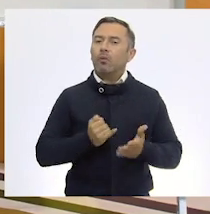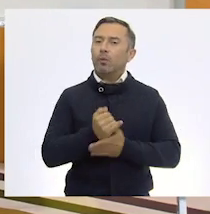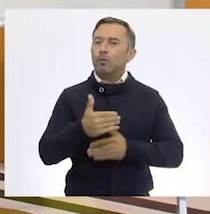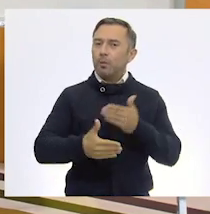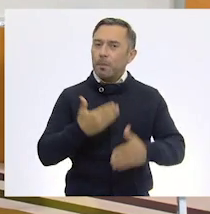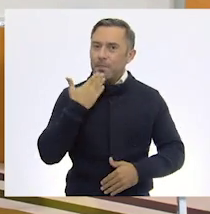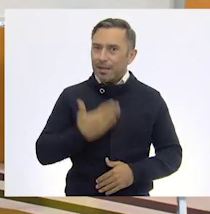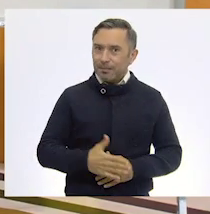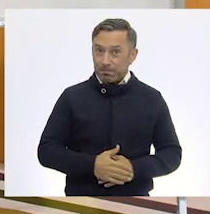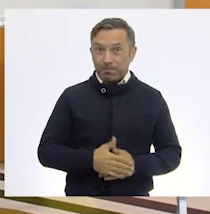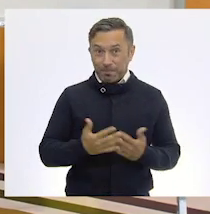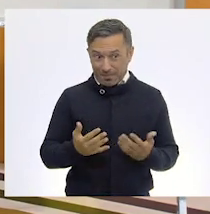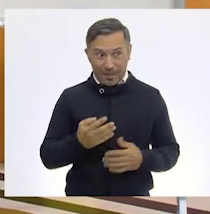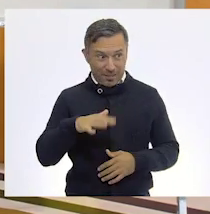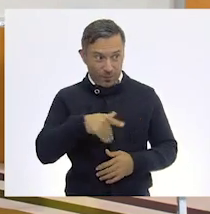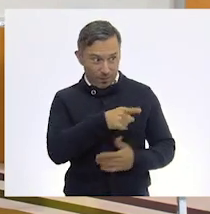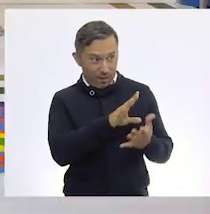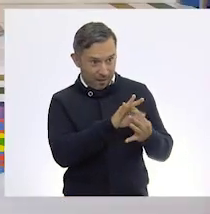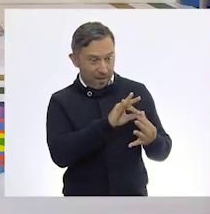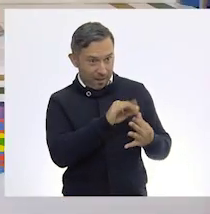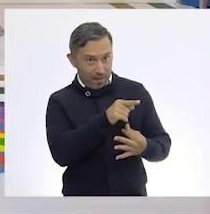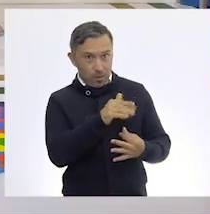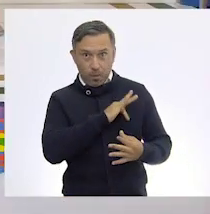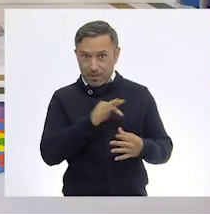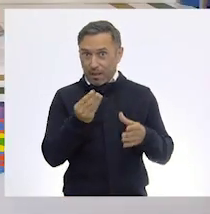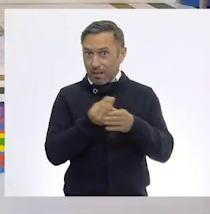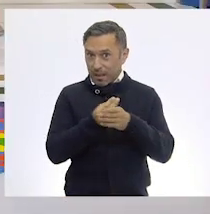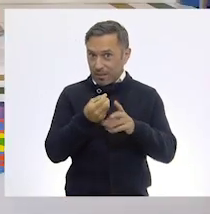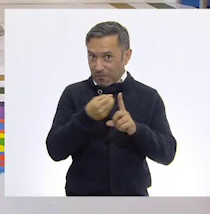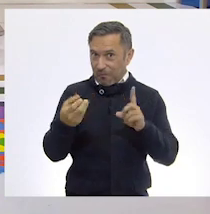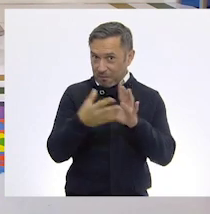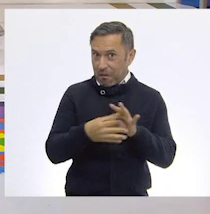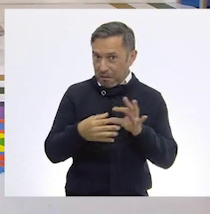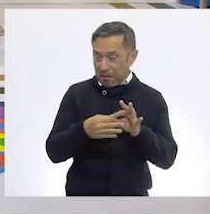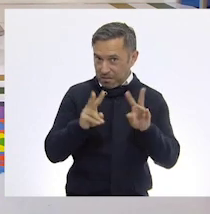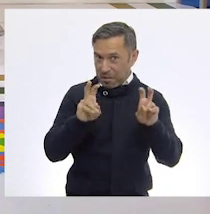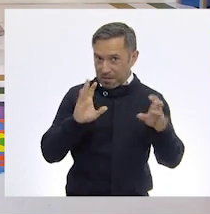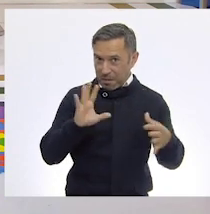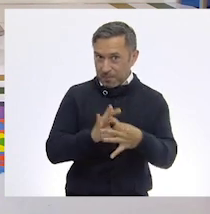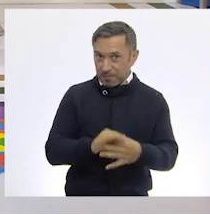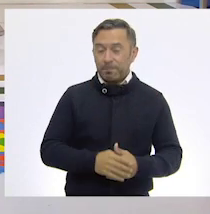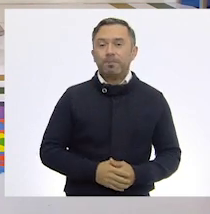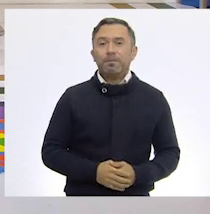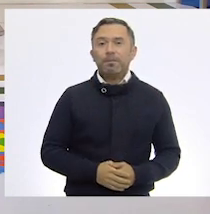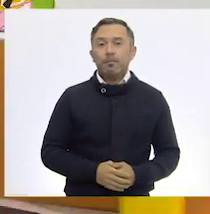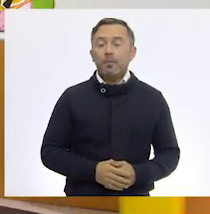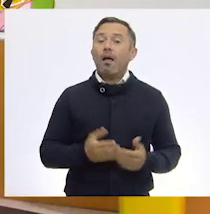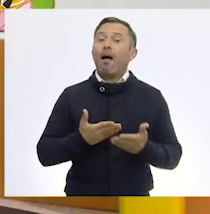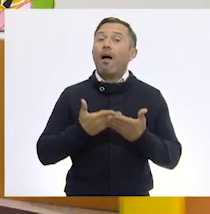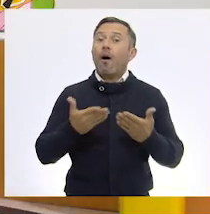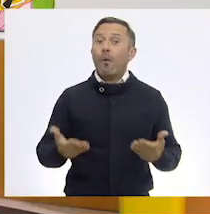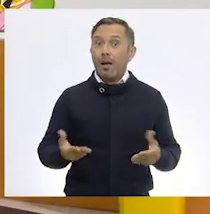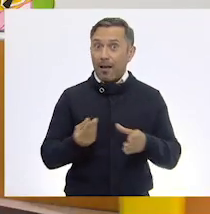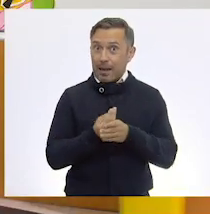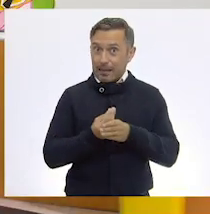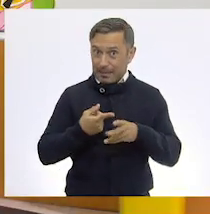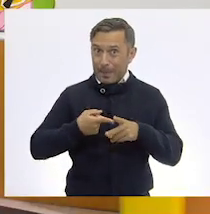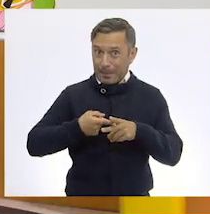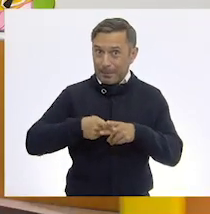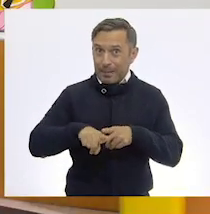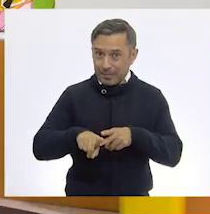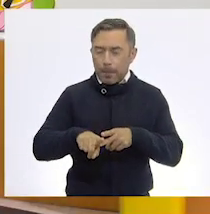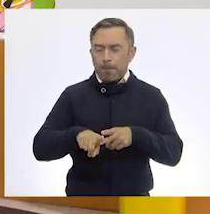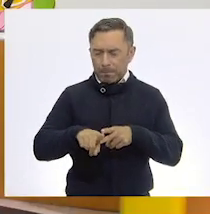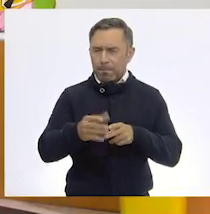ser útil a lo largo de nuestra clase? Ahora, ¿qué les parece si para iniciar la clase los invito a realizar